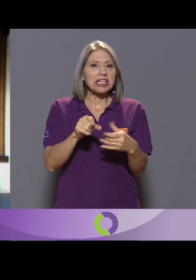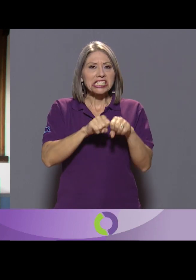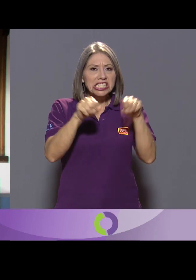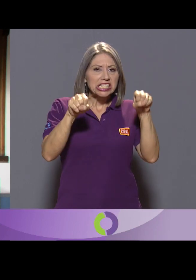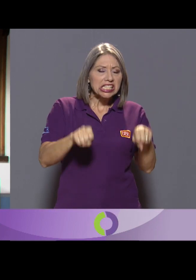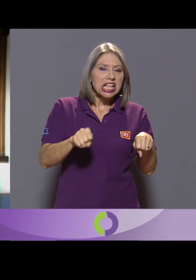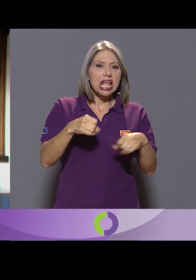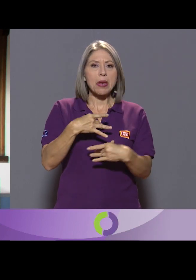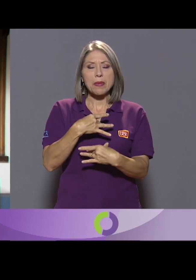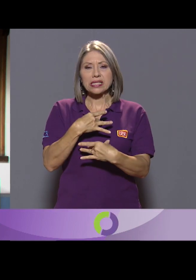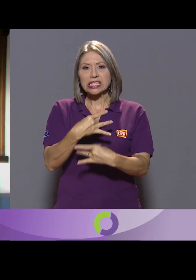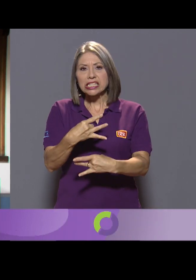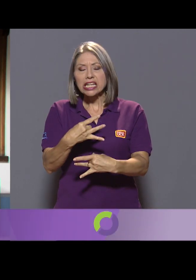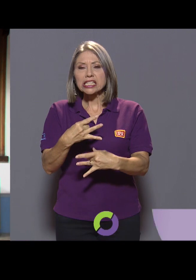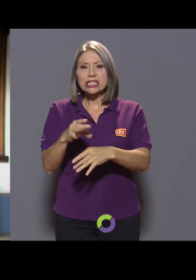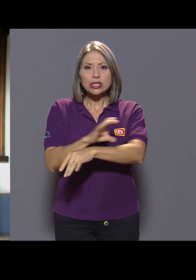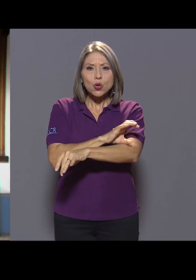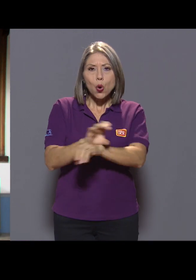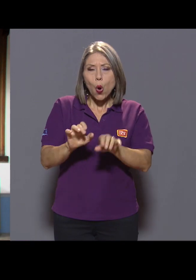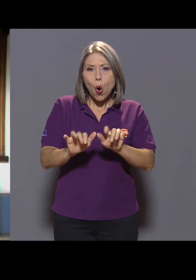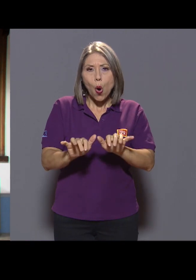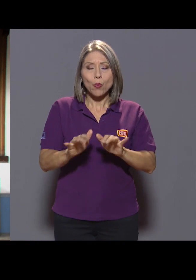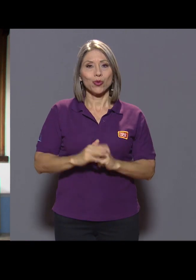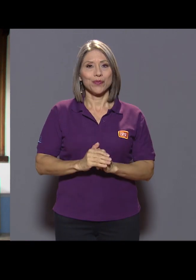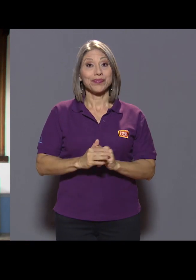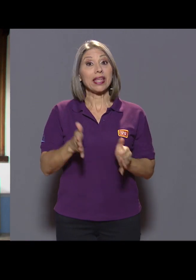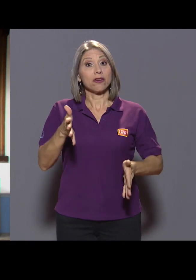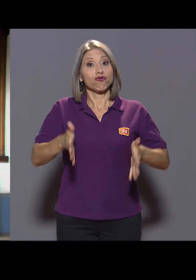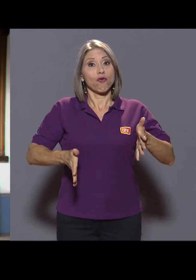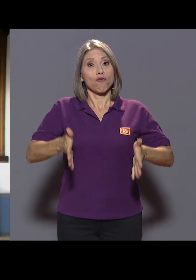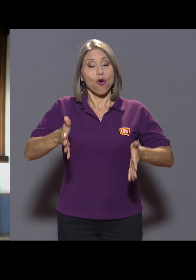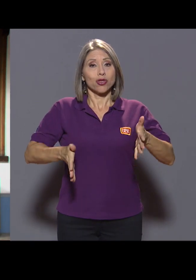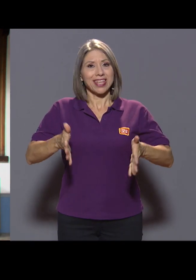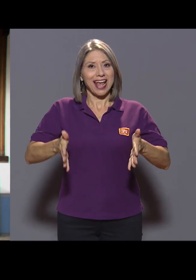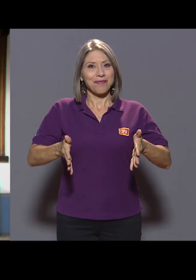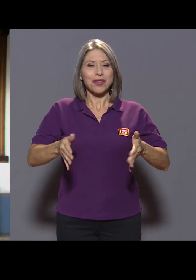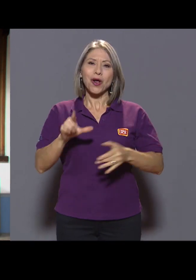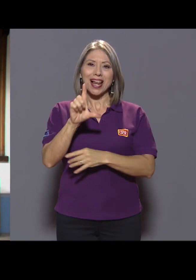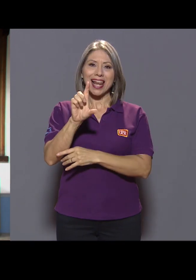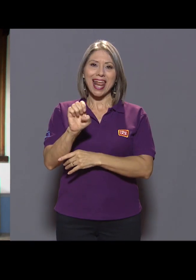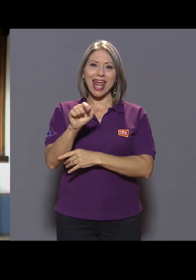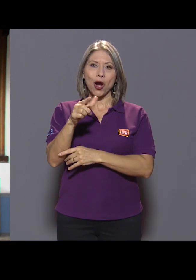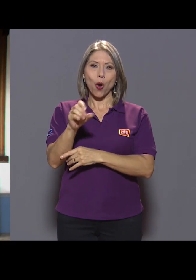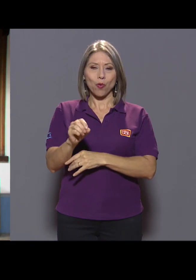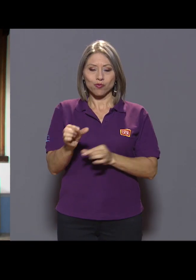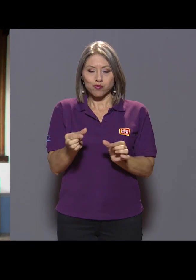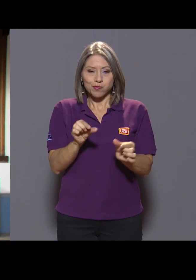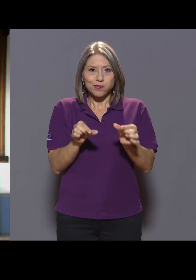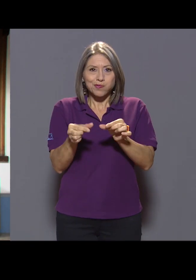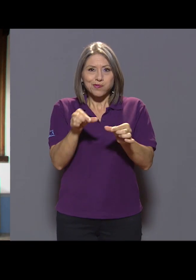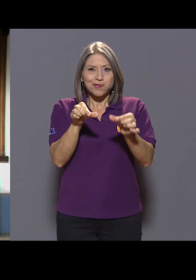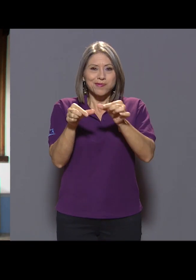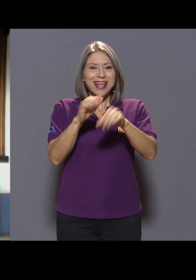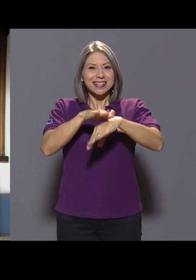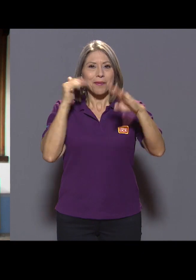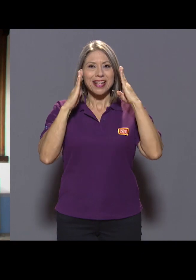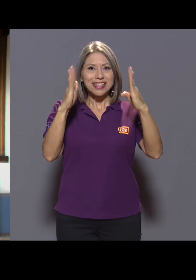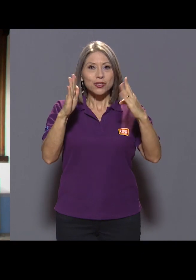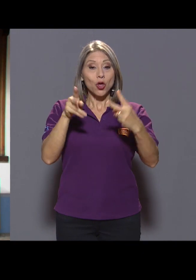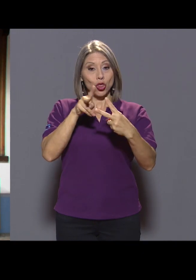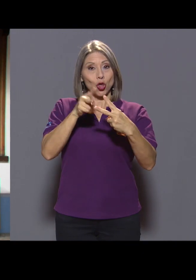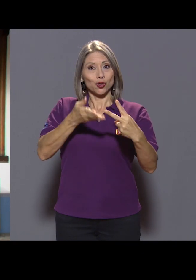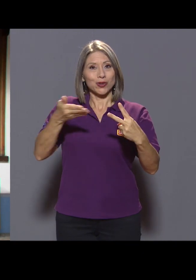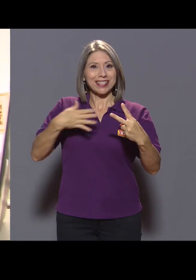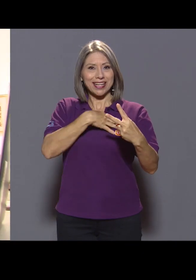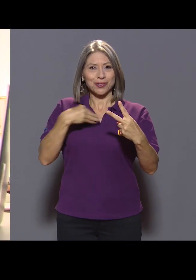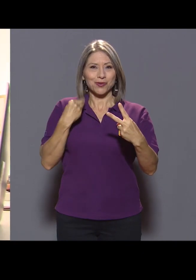sistemas, en la parte de lo que es cómputo. Y la robótica, los Legos les llaman mucho la atención. Entonces aquí juntamos dos cosas que a